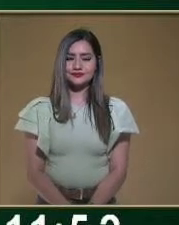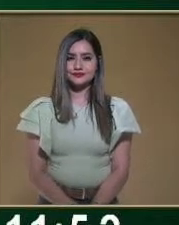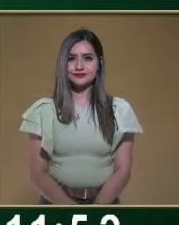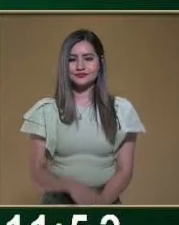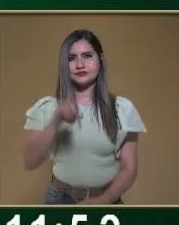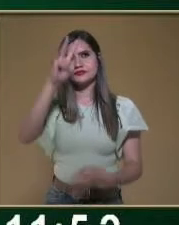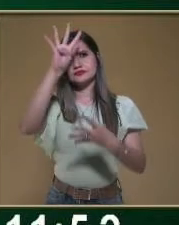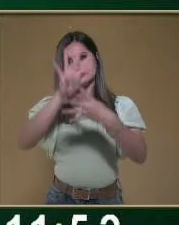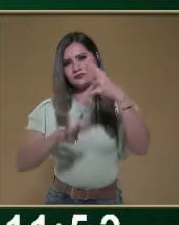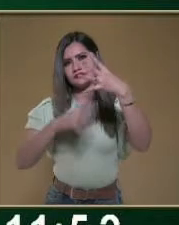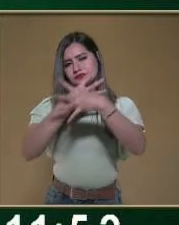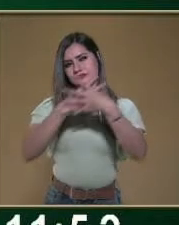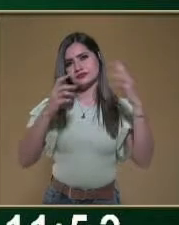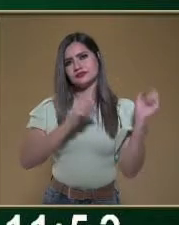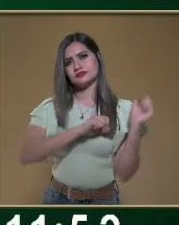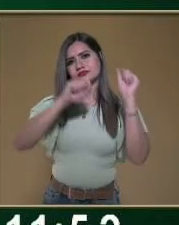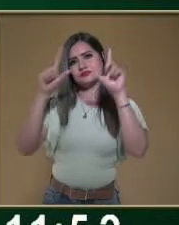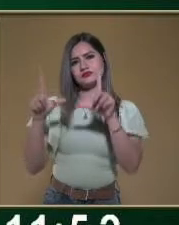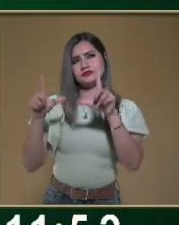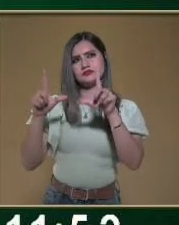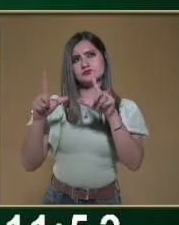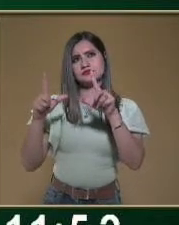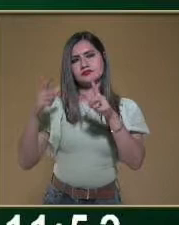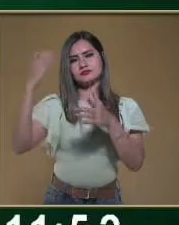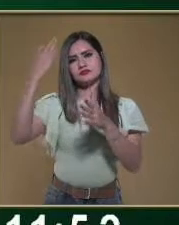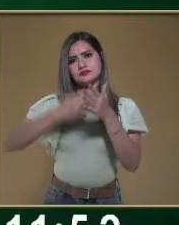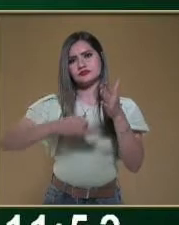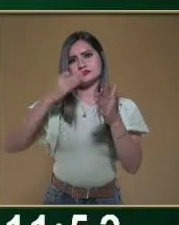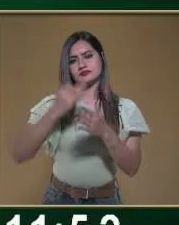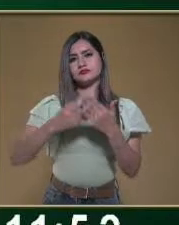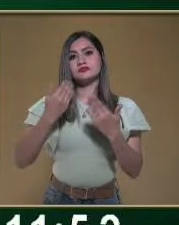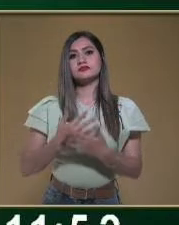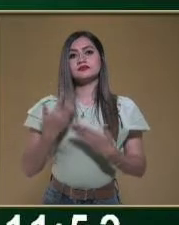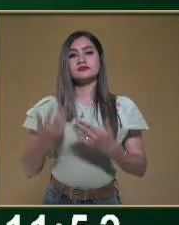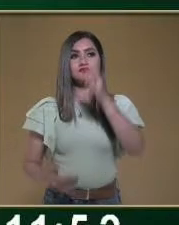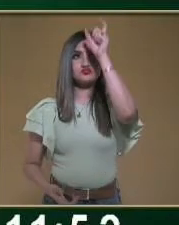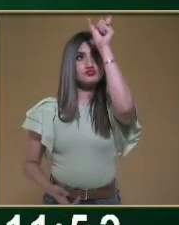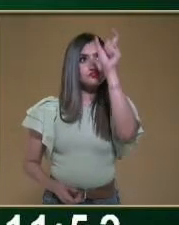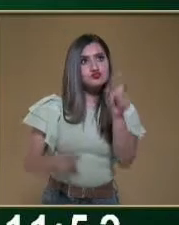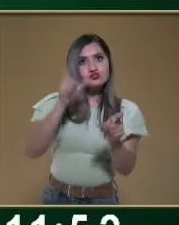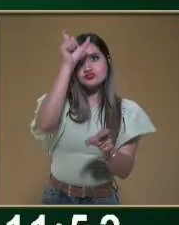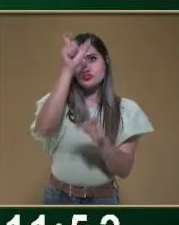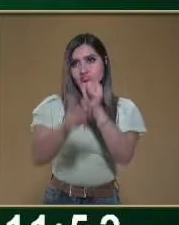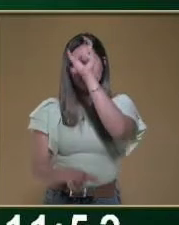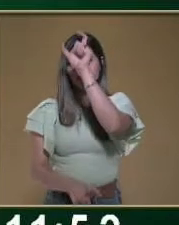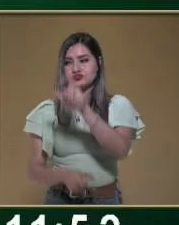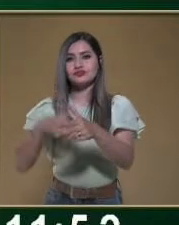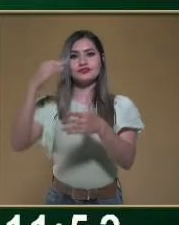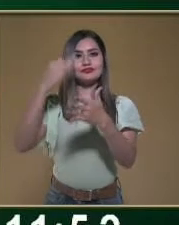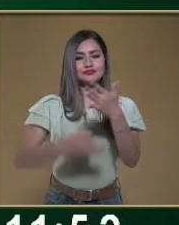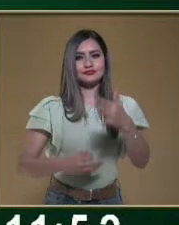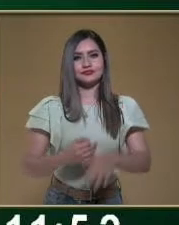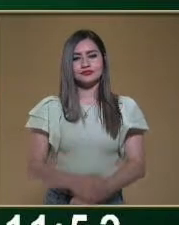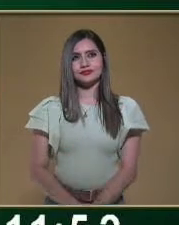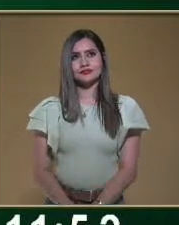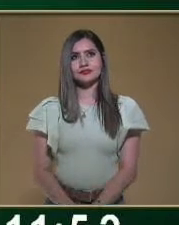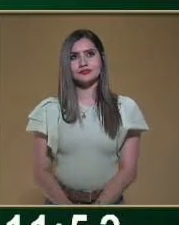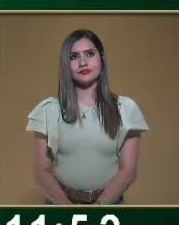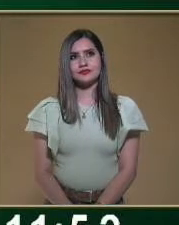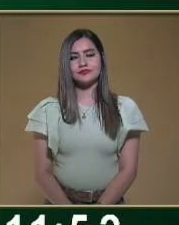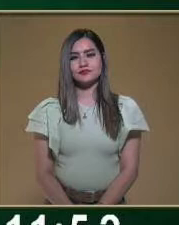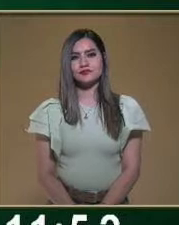tablero que aparece en pantalla lo que ahora hacen falta son las columnas, que son 2.